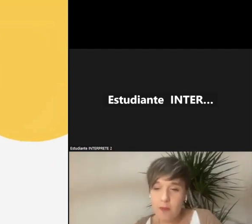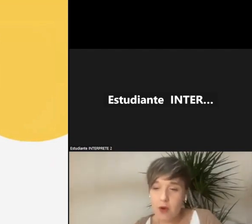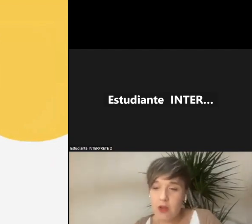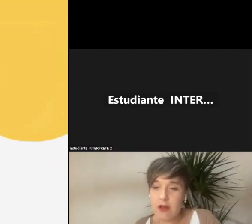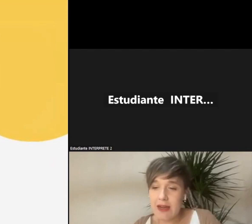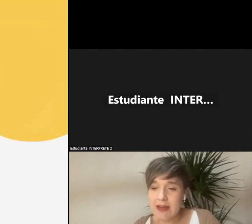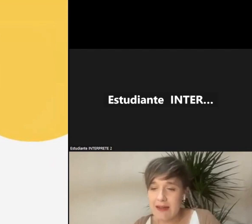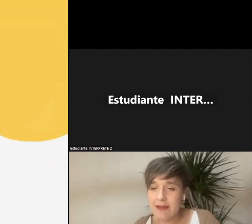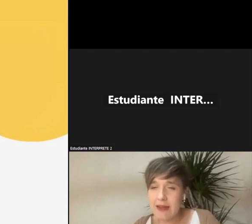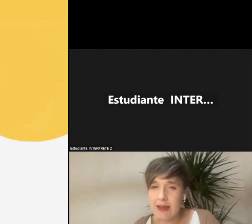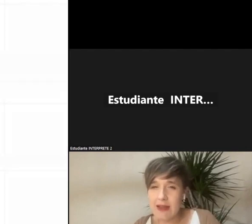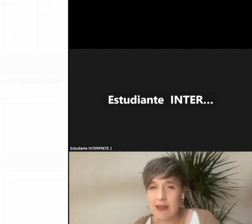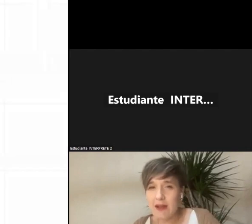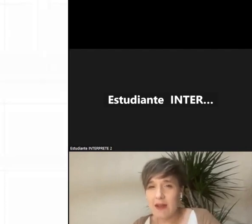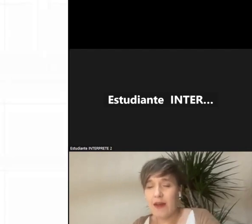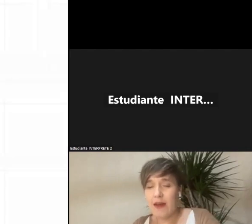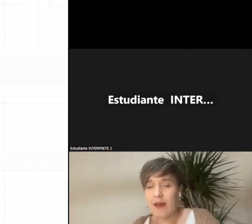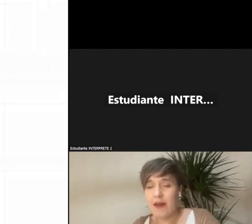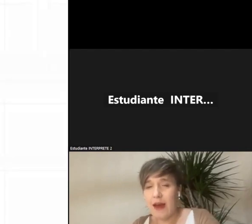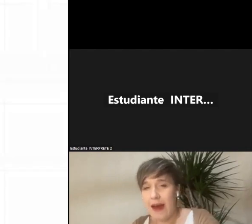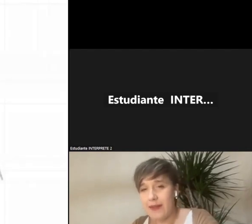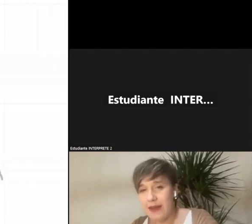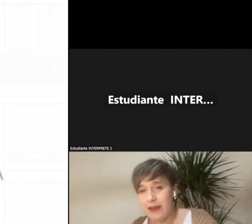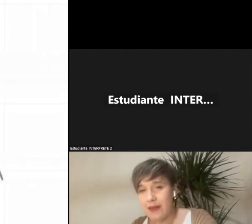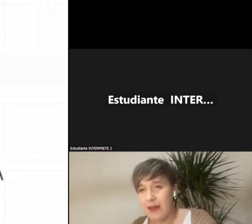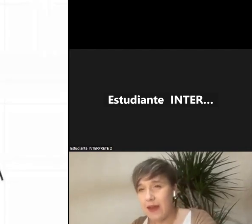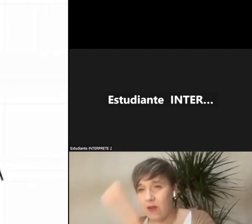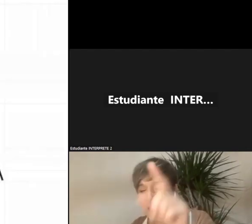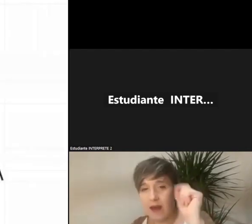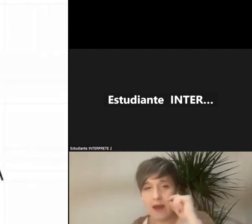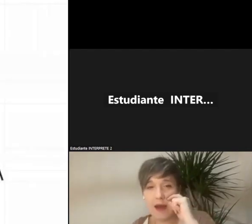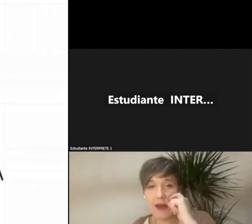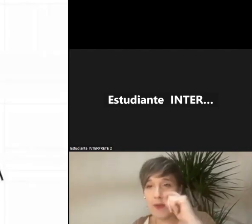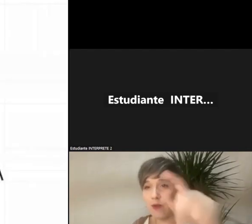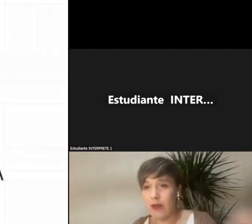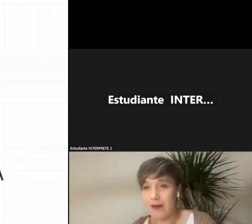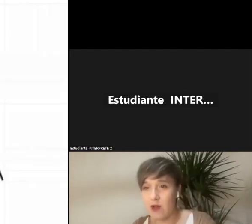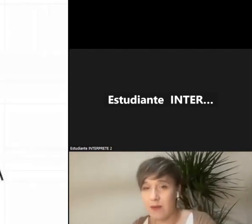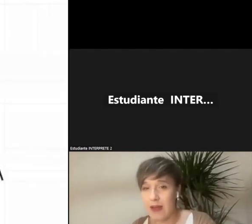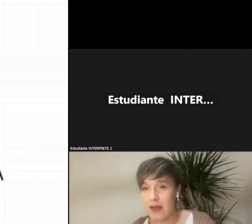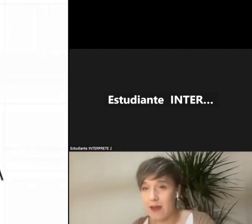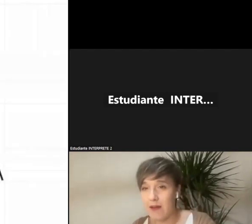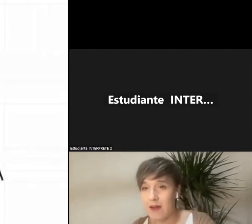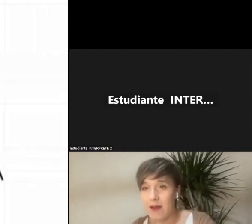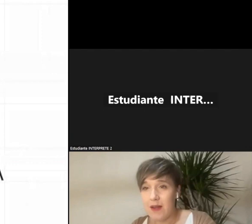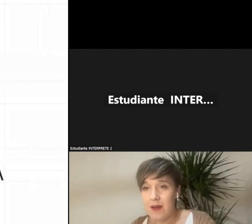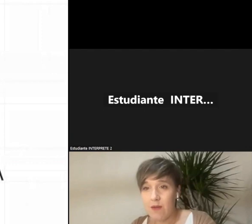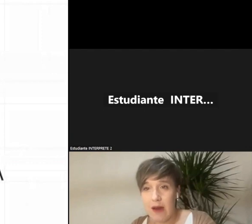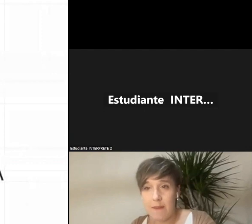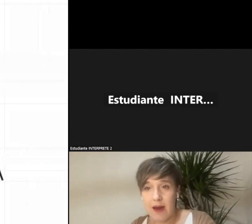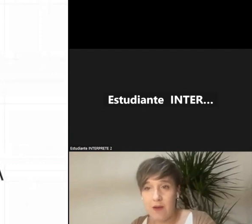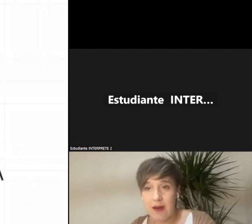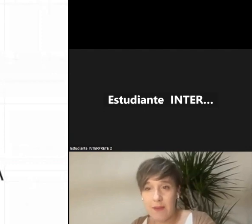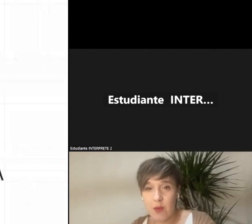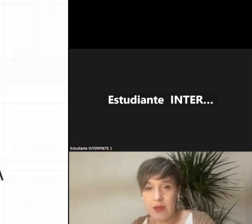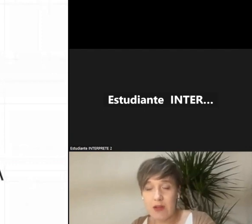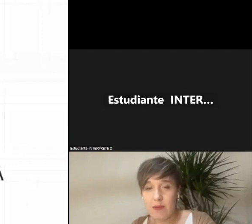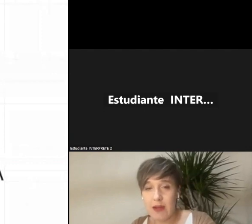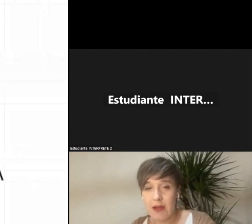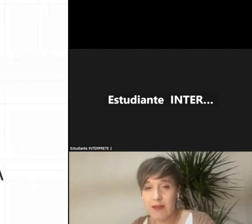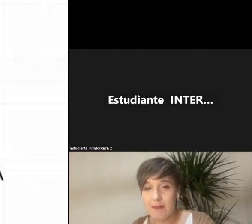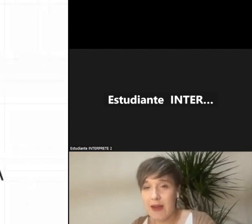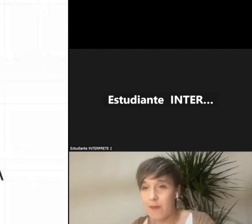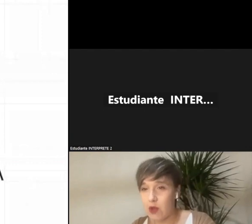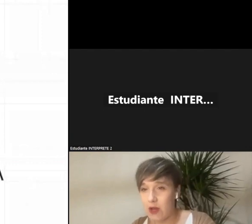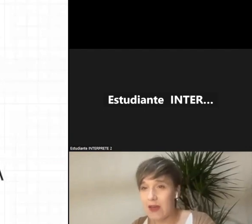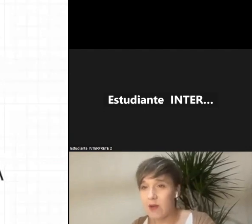Quiero volver un poquito atrás. Antes creo que alguien preguntaba sobre una mamá, ¿no? Alguien preguntaba